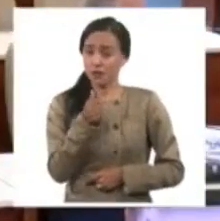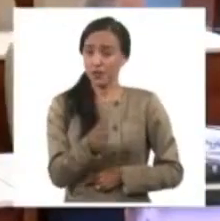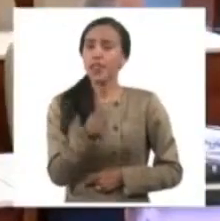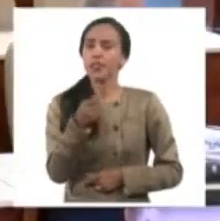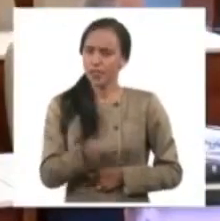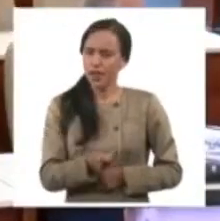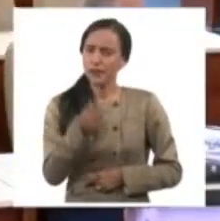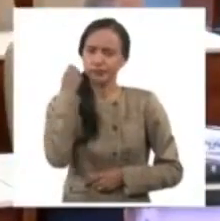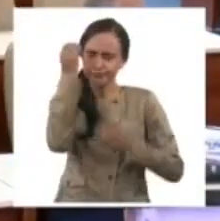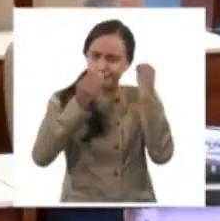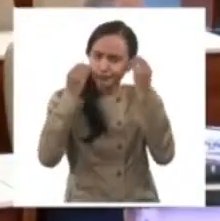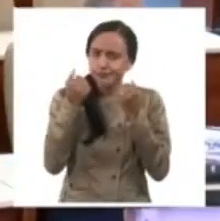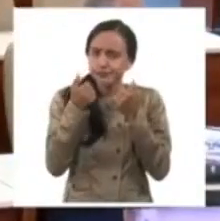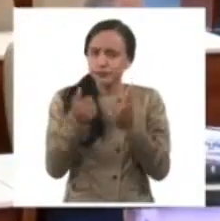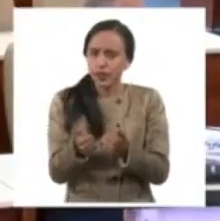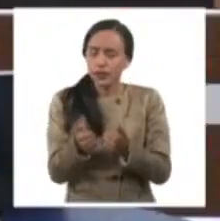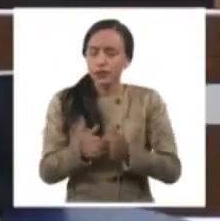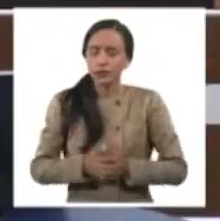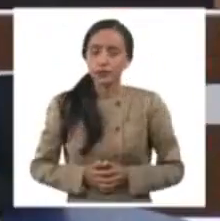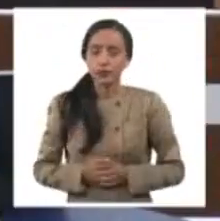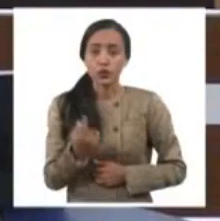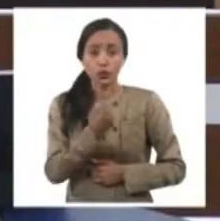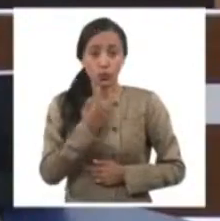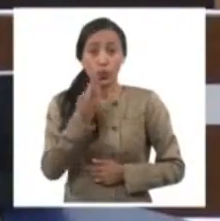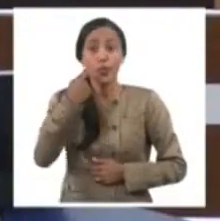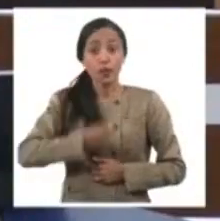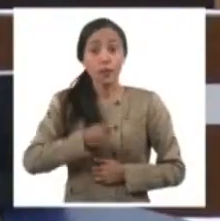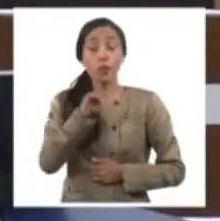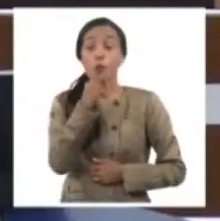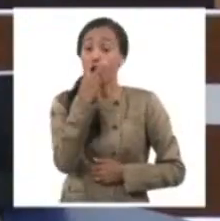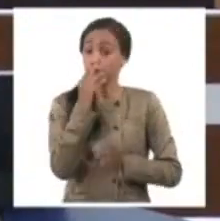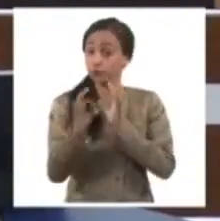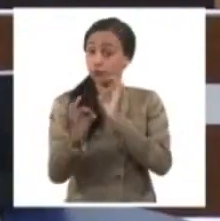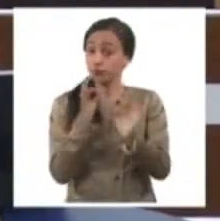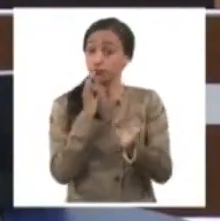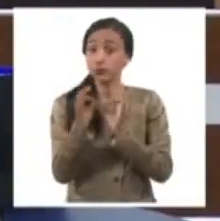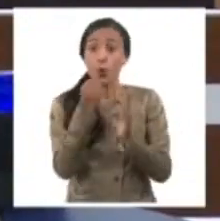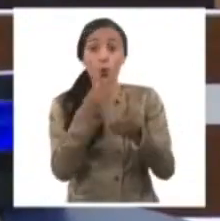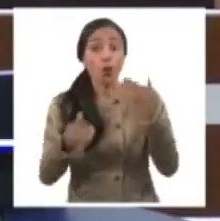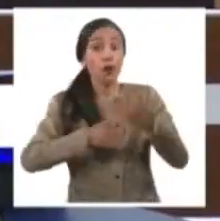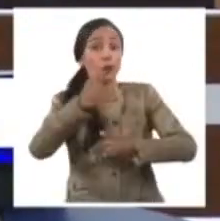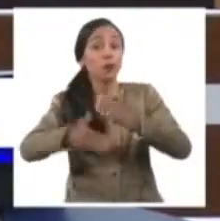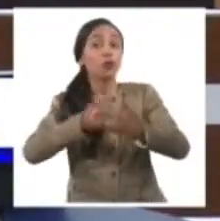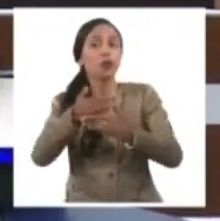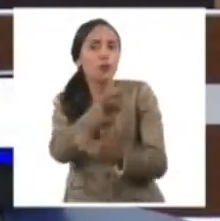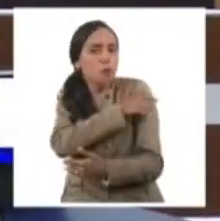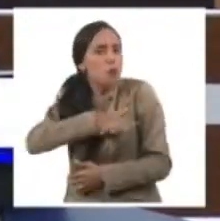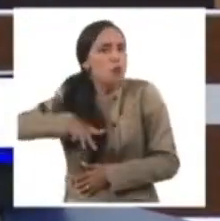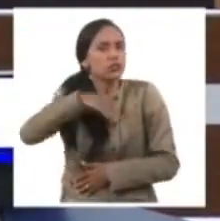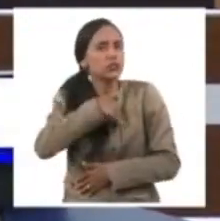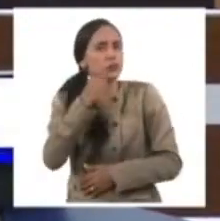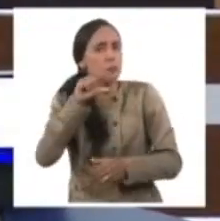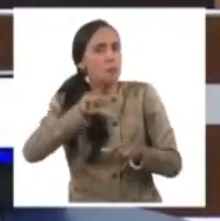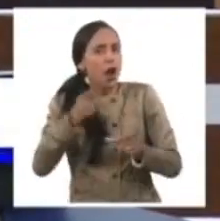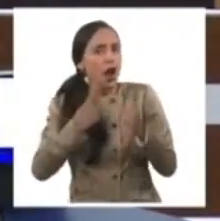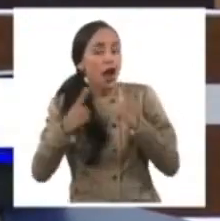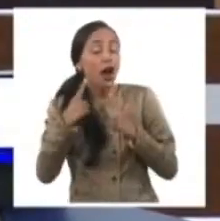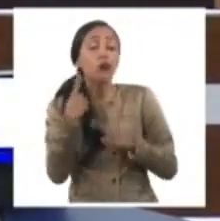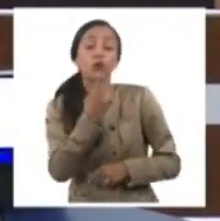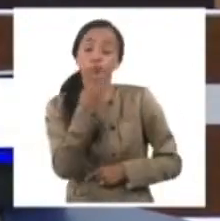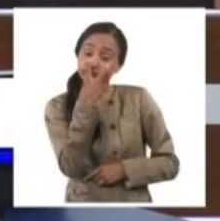la incompetencia. Por lo tanto, hay que estar muy pendientes y muy atentos a cualquier insatisfacción de la población para